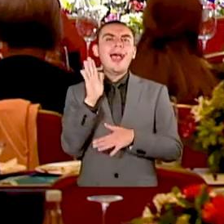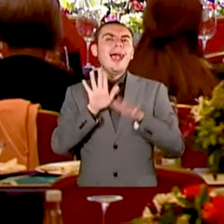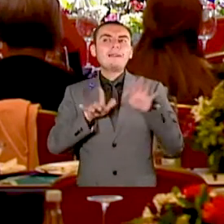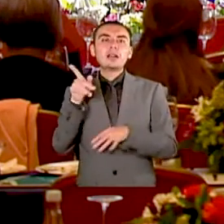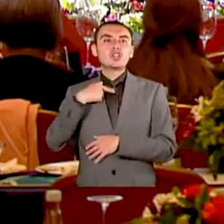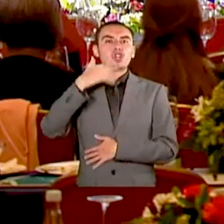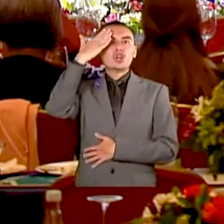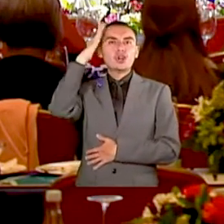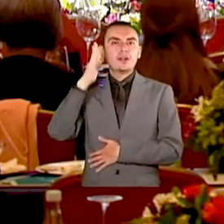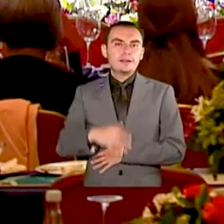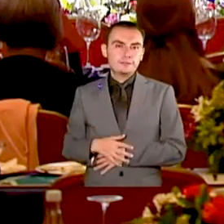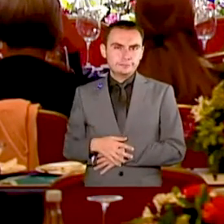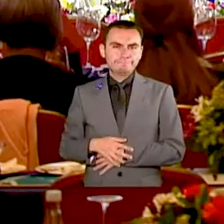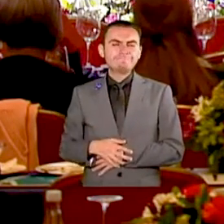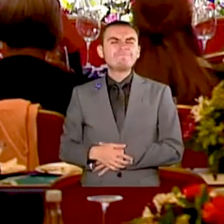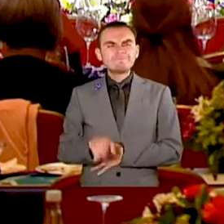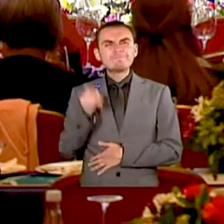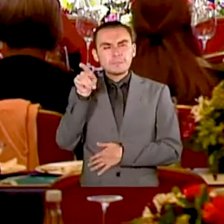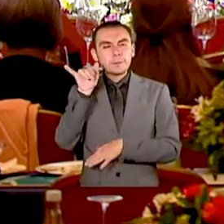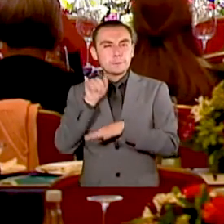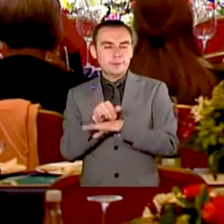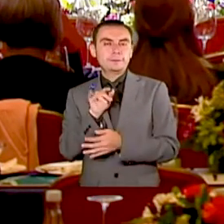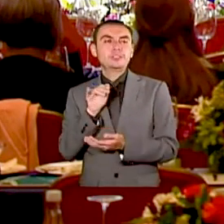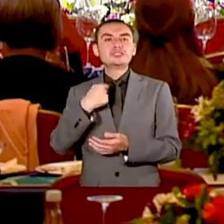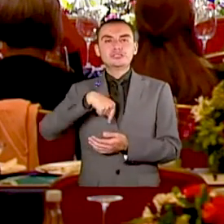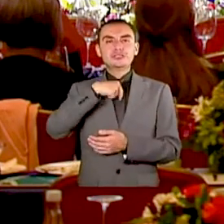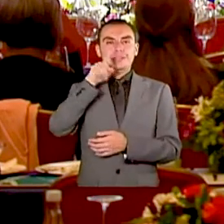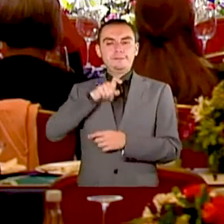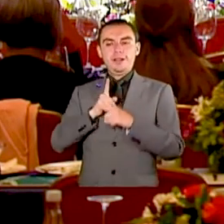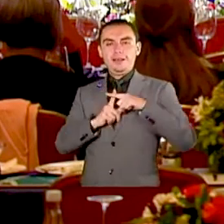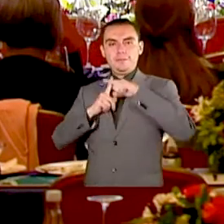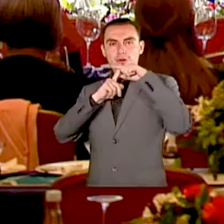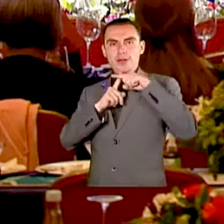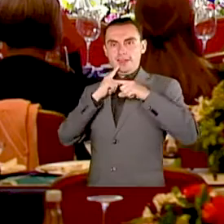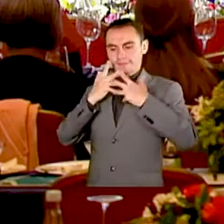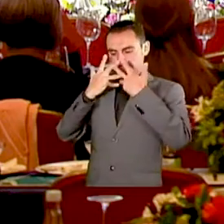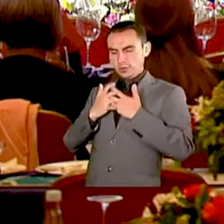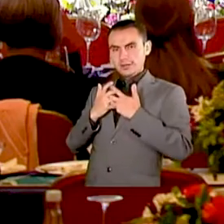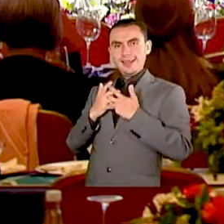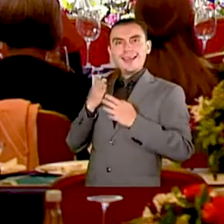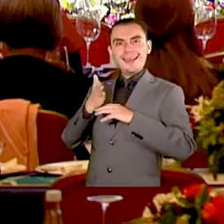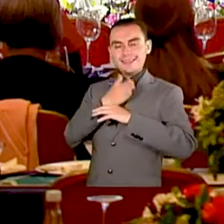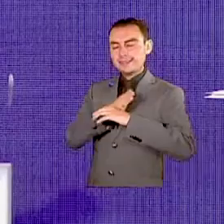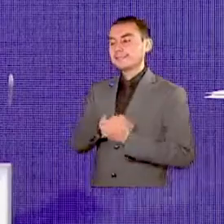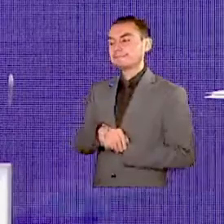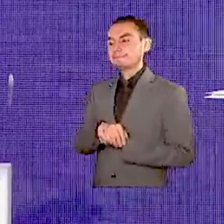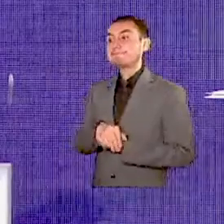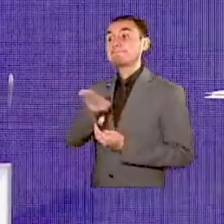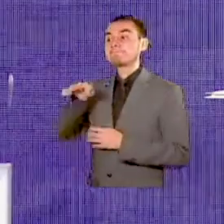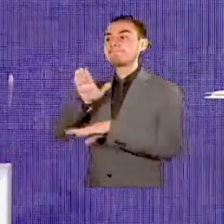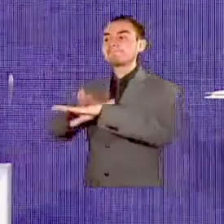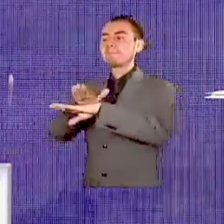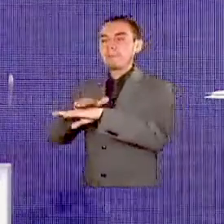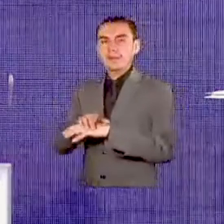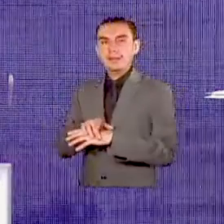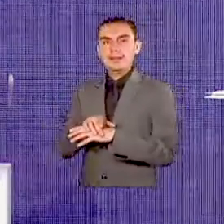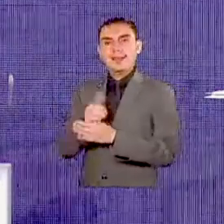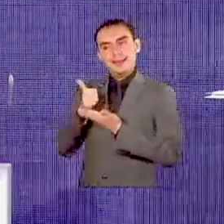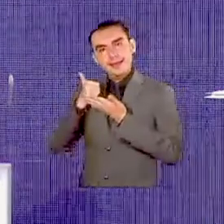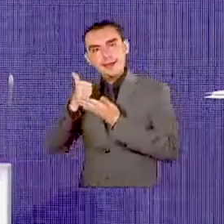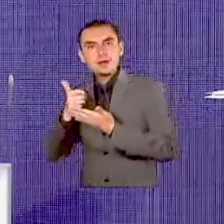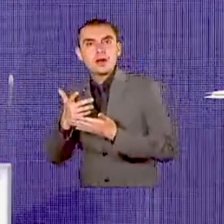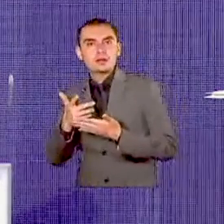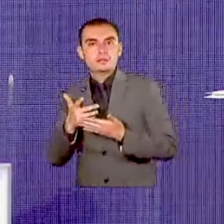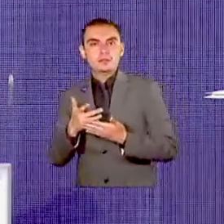Y por eso allí tiene que estar siempre la Procuraduría General de la Nación con sus funcionarios ayudando sin